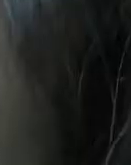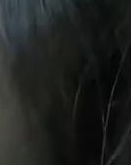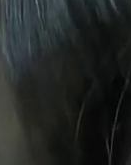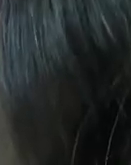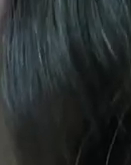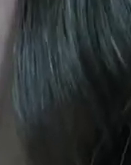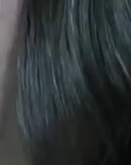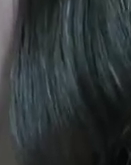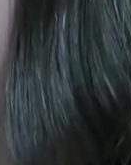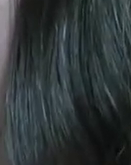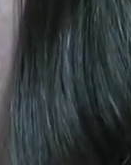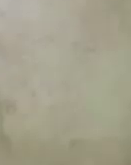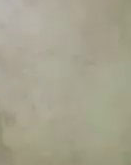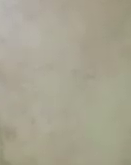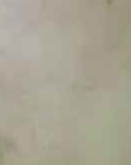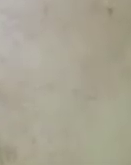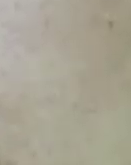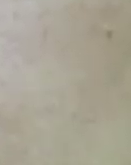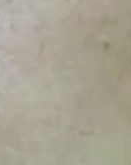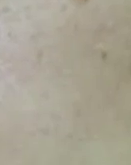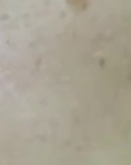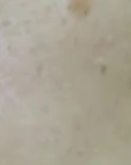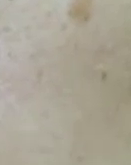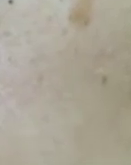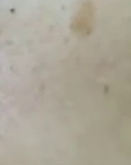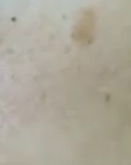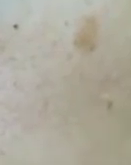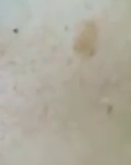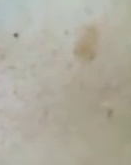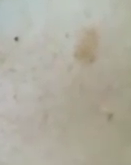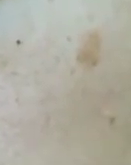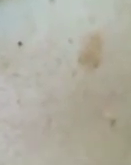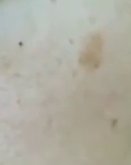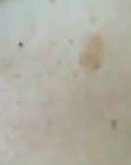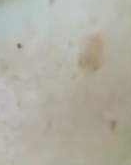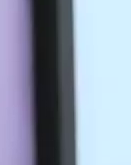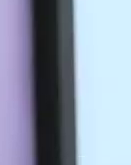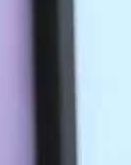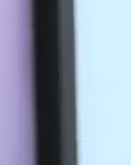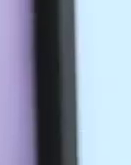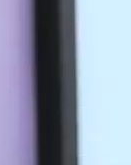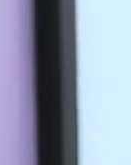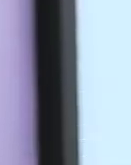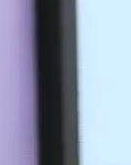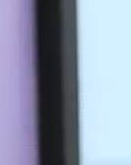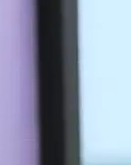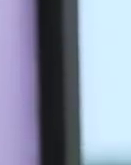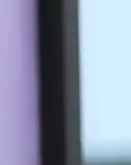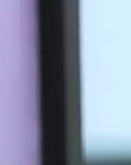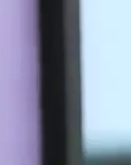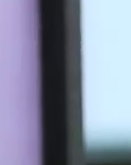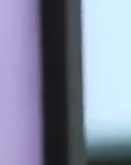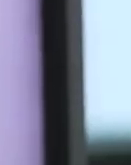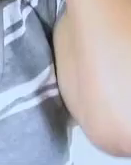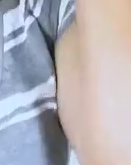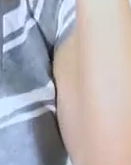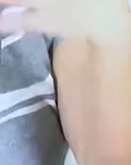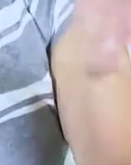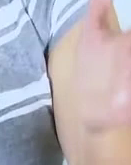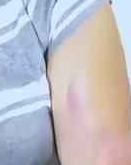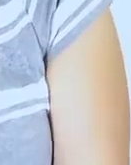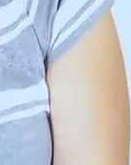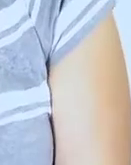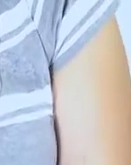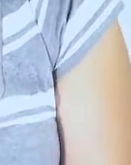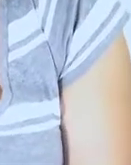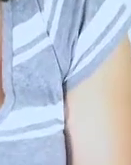medios de comunicación que se utilizan, la realización de un cronograma, la realización de un presupuesto. Pensar en hacer